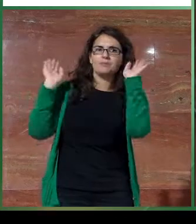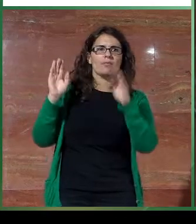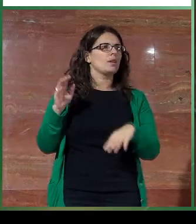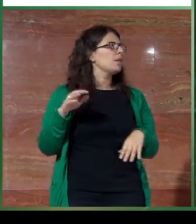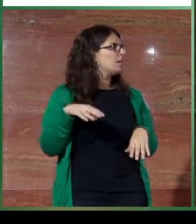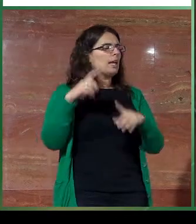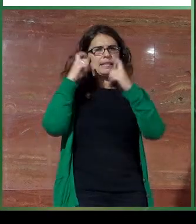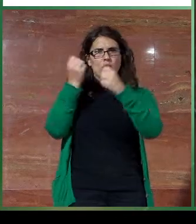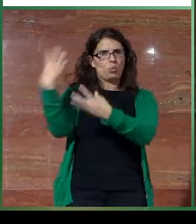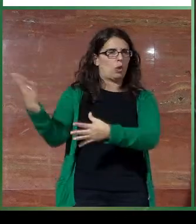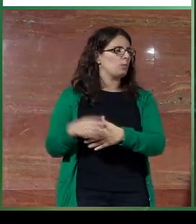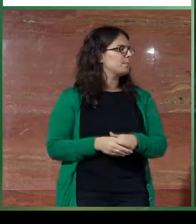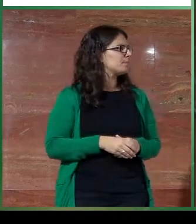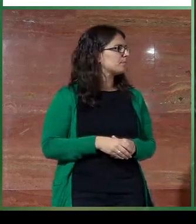bueno, ¿eh?